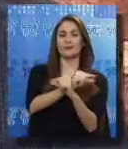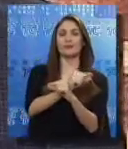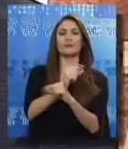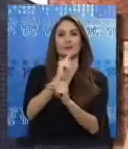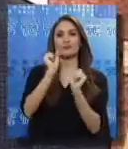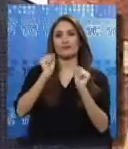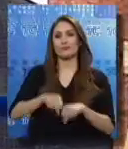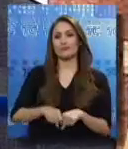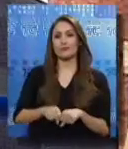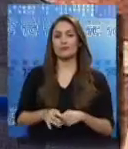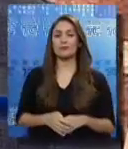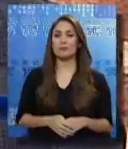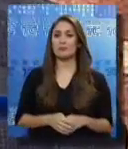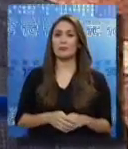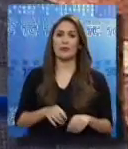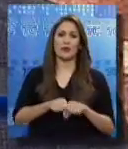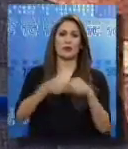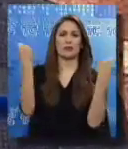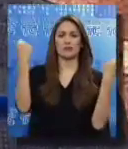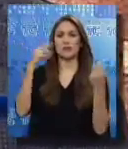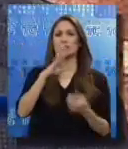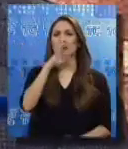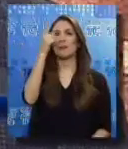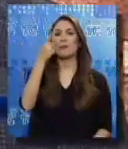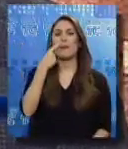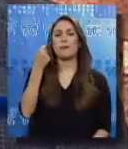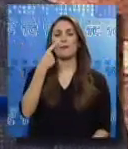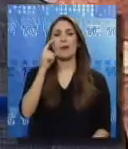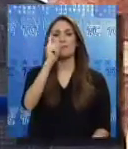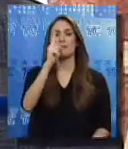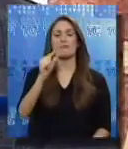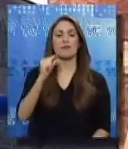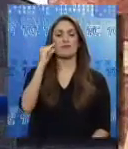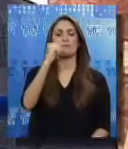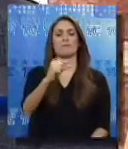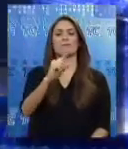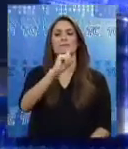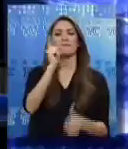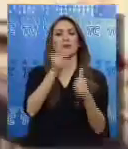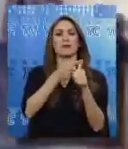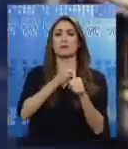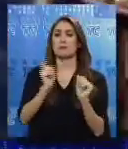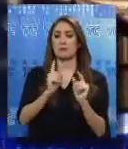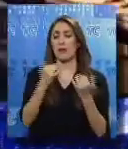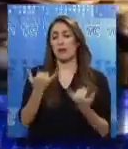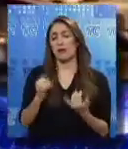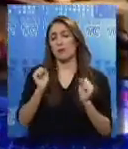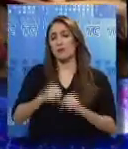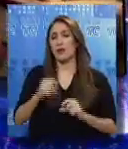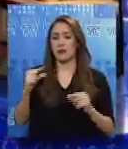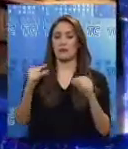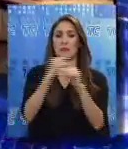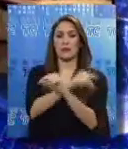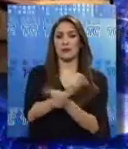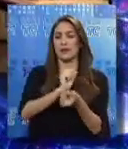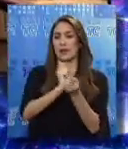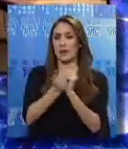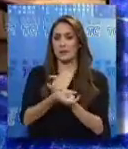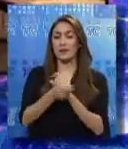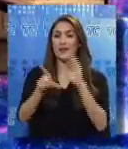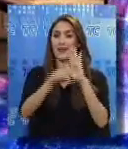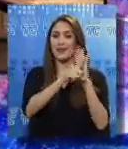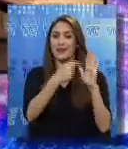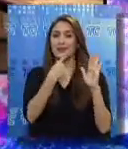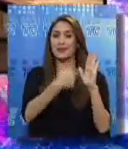eso es un gran salto, rompe la estructura patriarcal que ha tenido nuestra sociedad ecuatoriana. Para esto, el artículo 37 de la recién aprobada